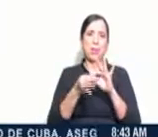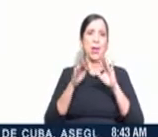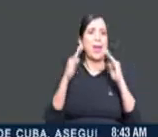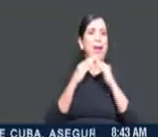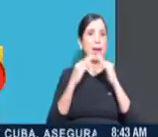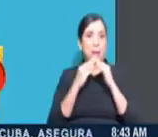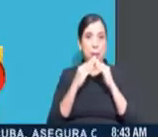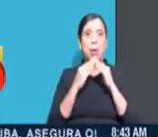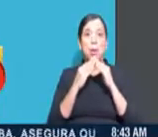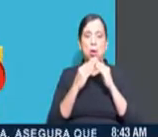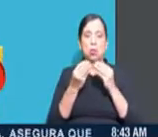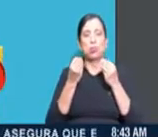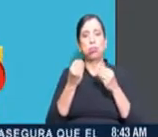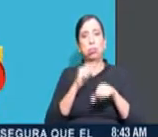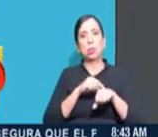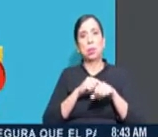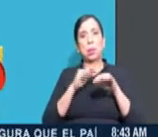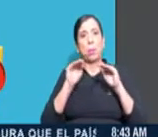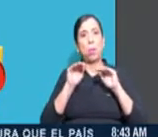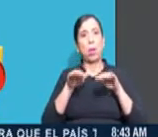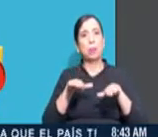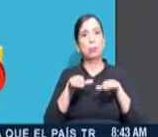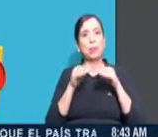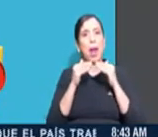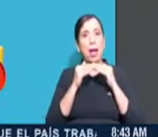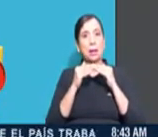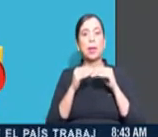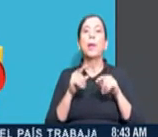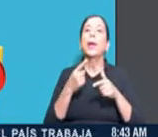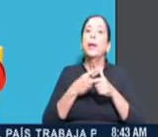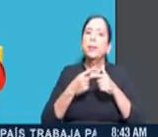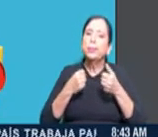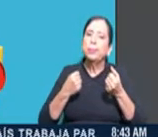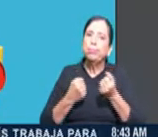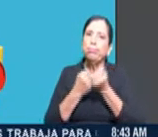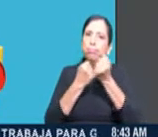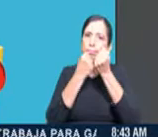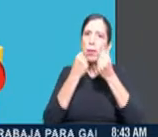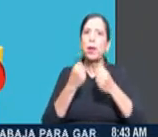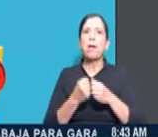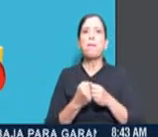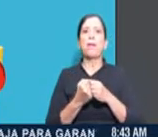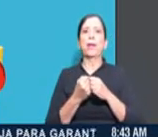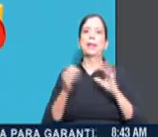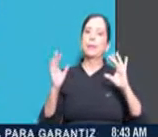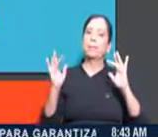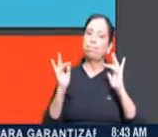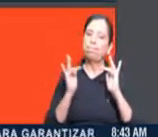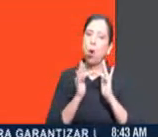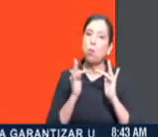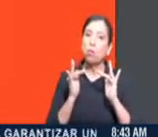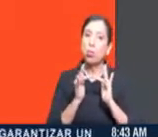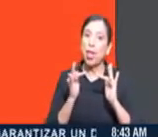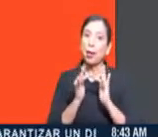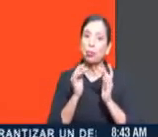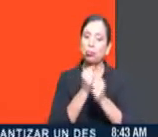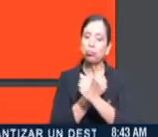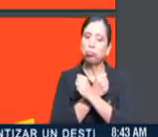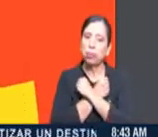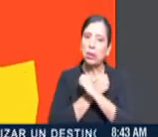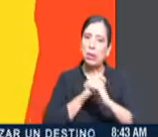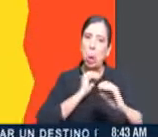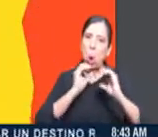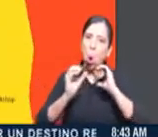casas por mucho tiempo. Entonces podemos reforzar ese vínculo afectivo y esos lazos de comunicación, de